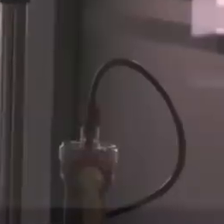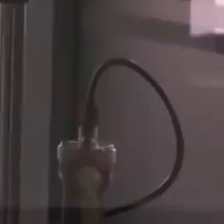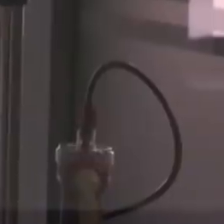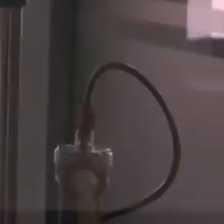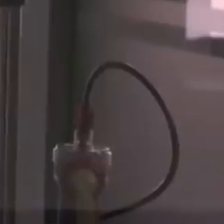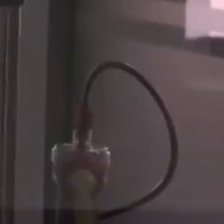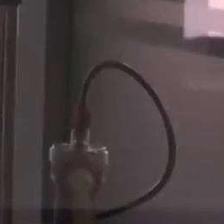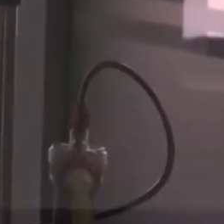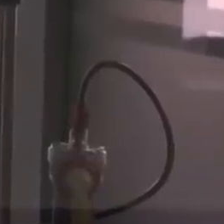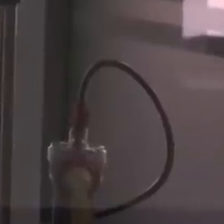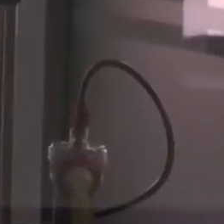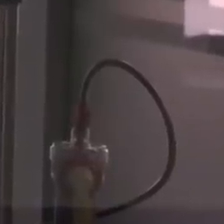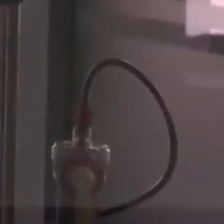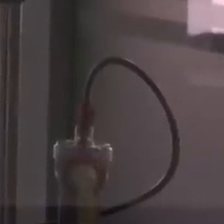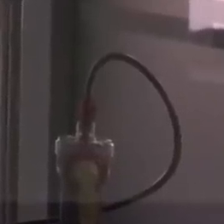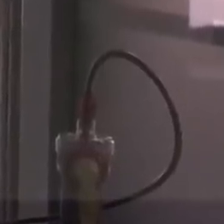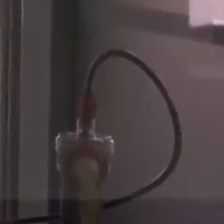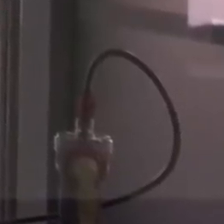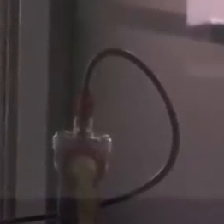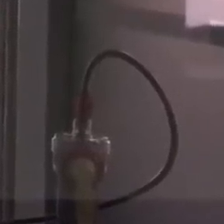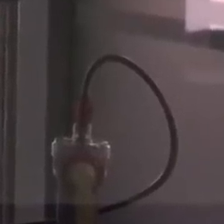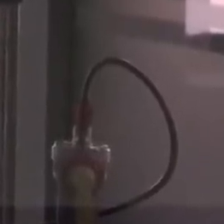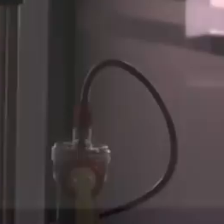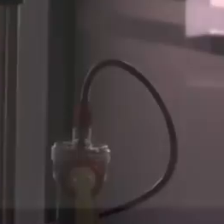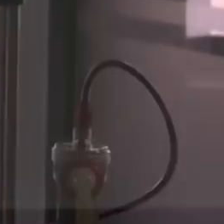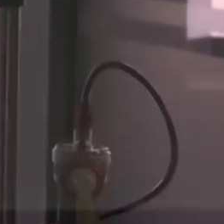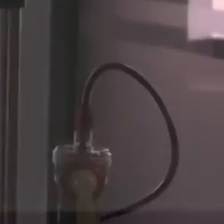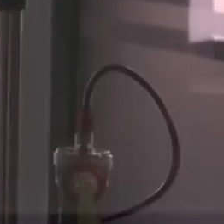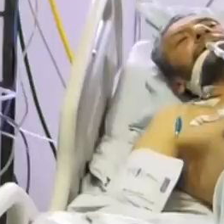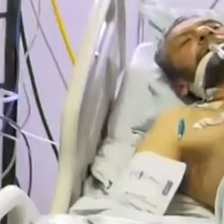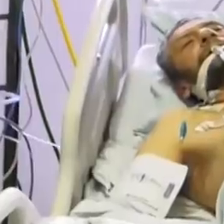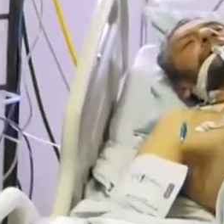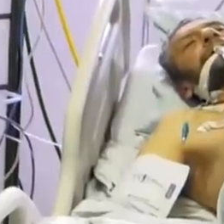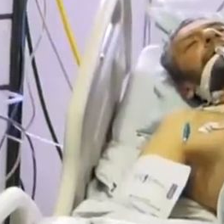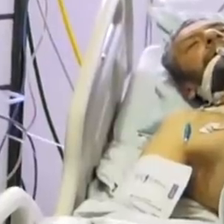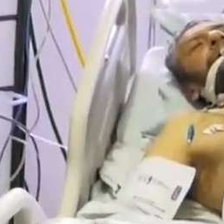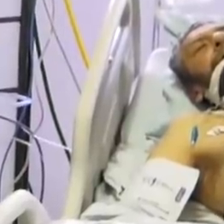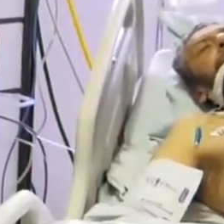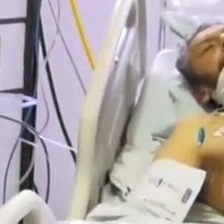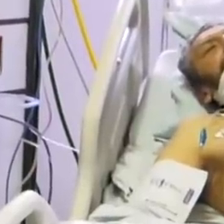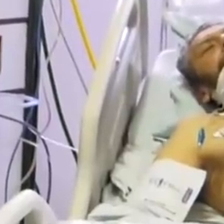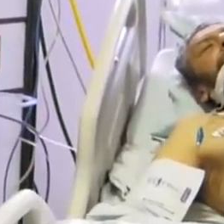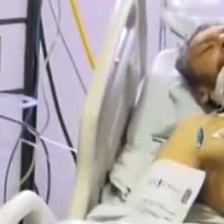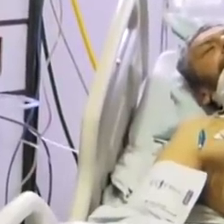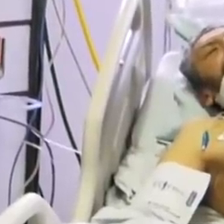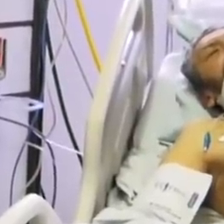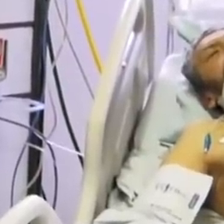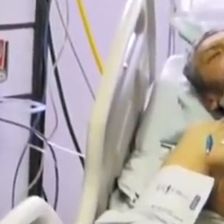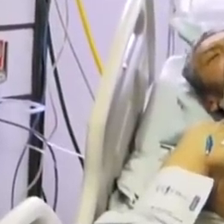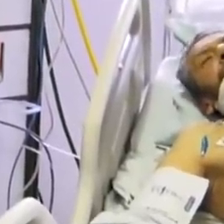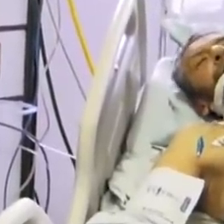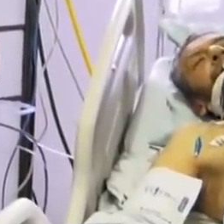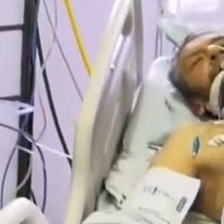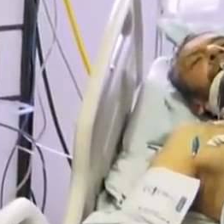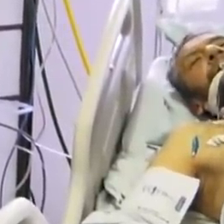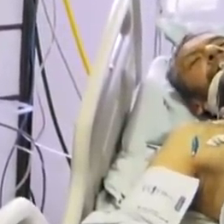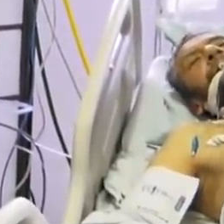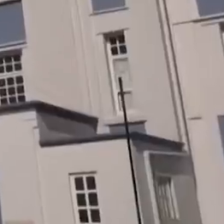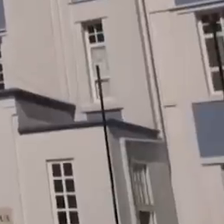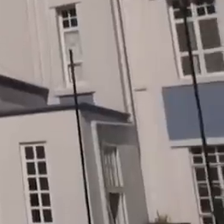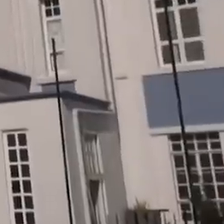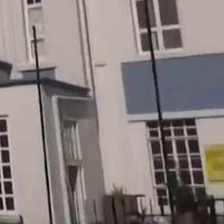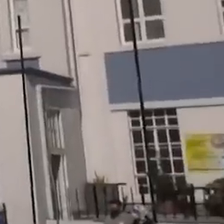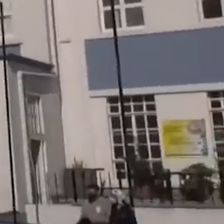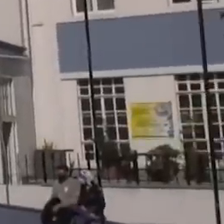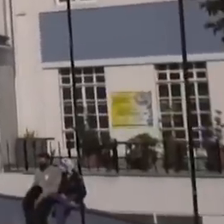la mayoría de la ciudadanía la llegada de la vacuna para no darle el último adiós a más personas. En el caso del hospital, la UCI cuenta con